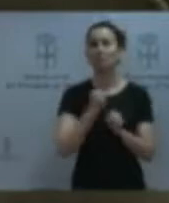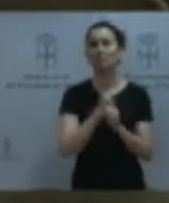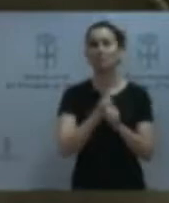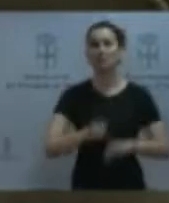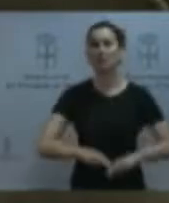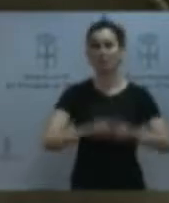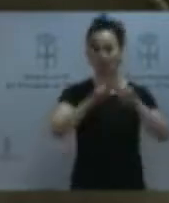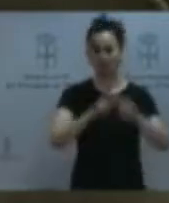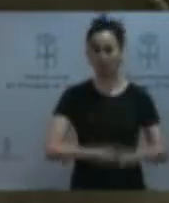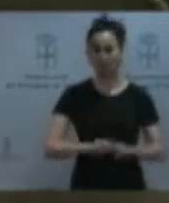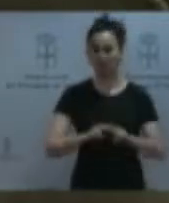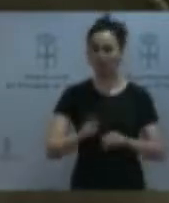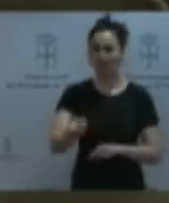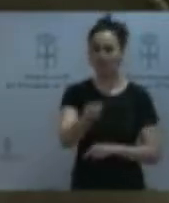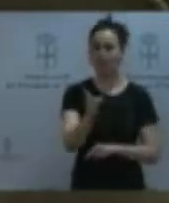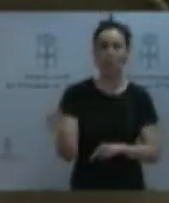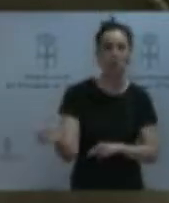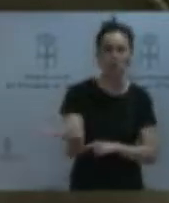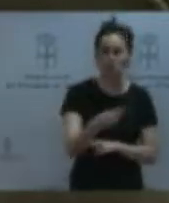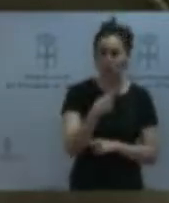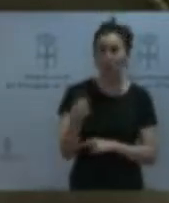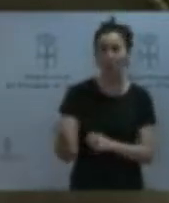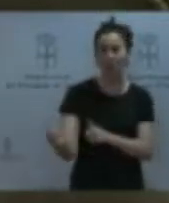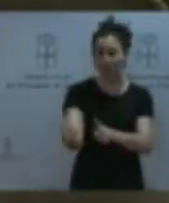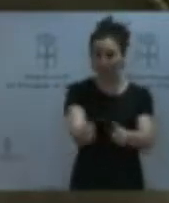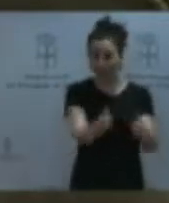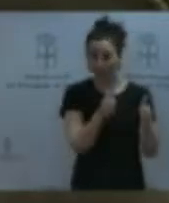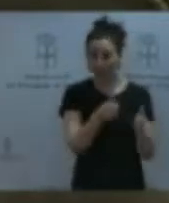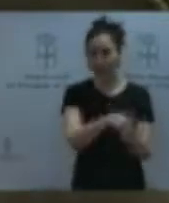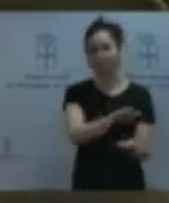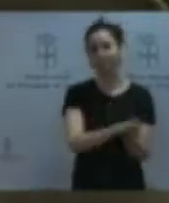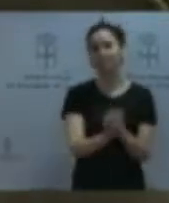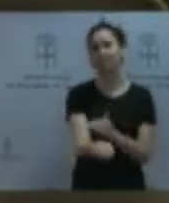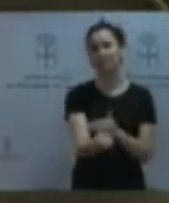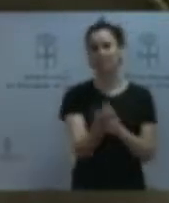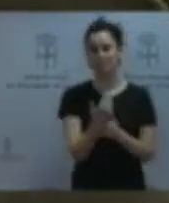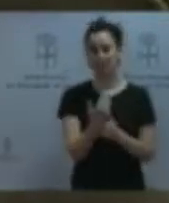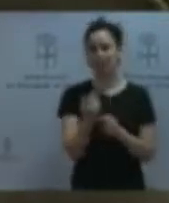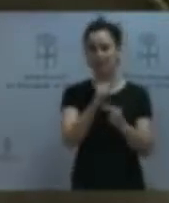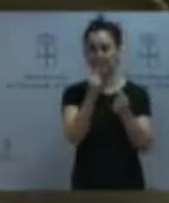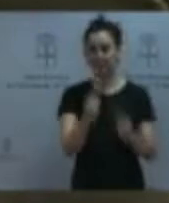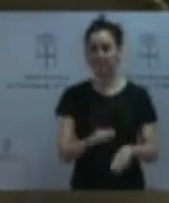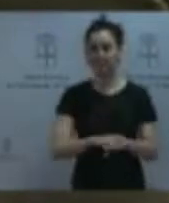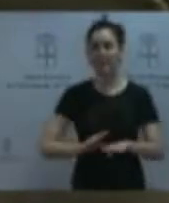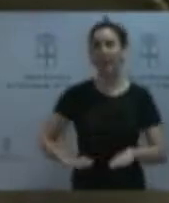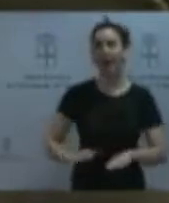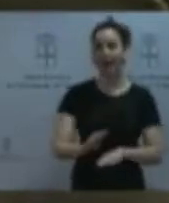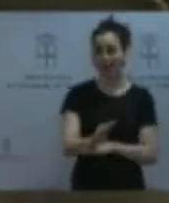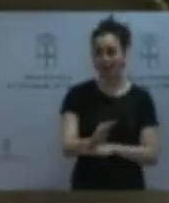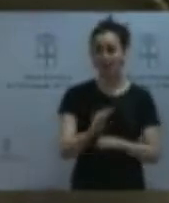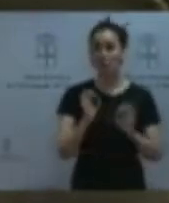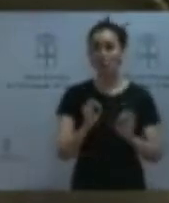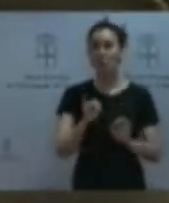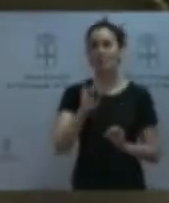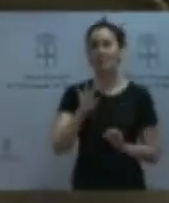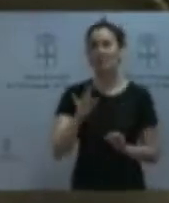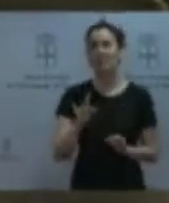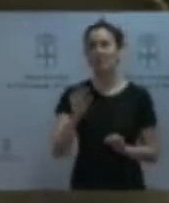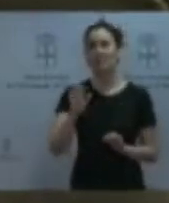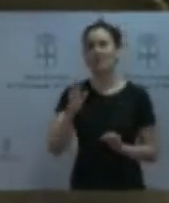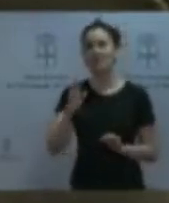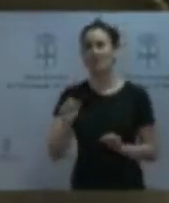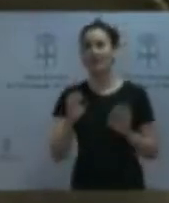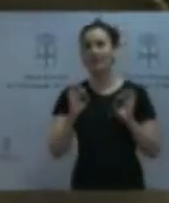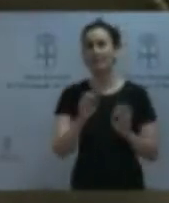han llegado. Un presupuesto para ayudas, el del IDEPA, de 35 millones de euros cada año, 12 millones de euros en